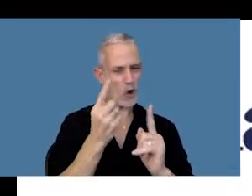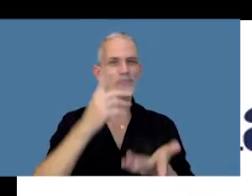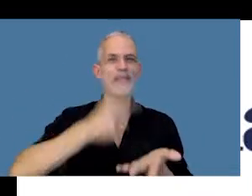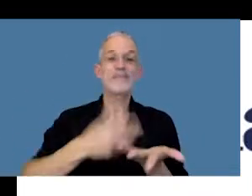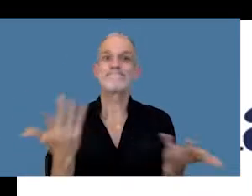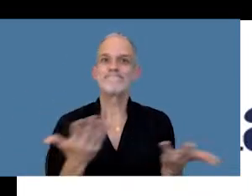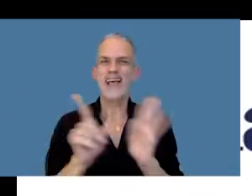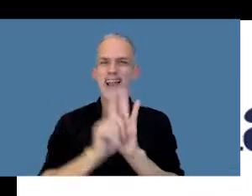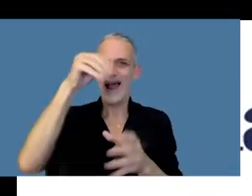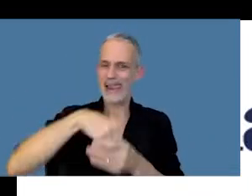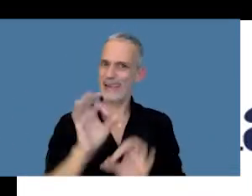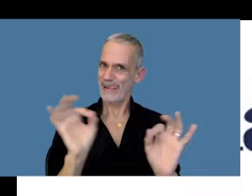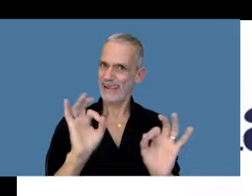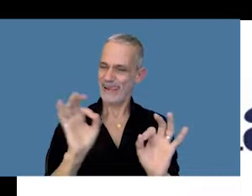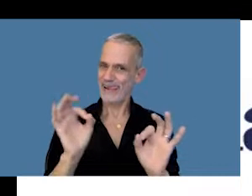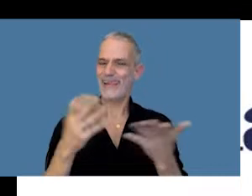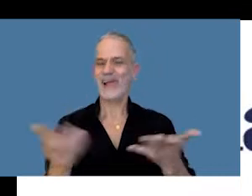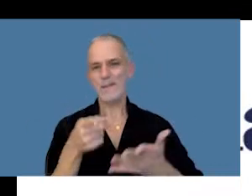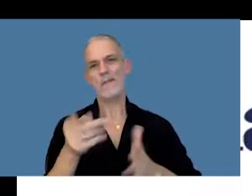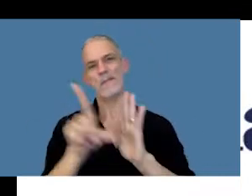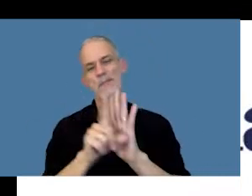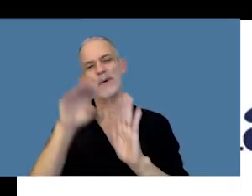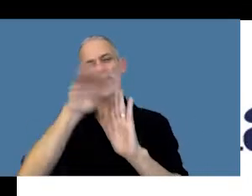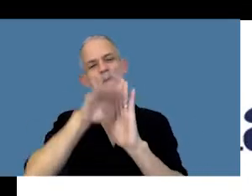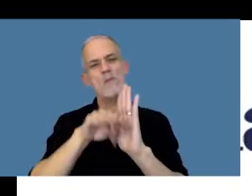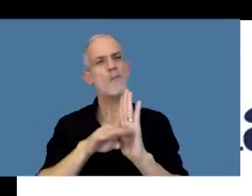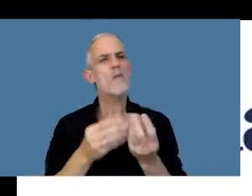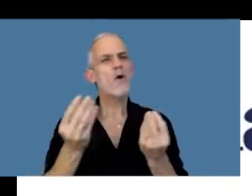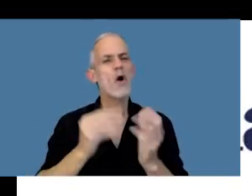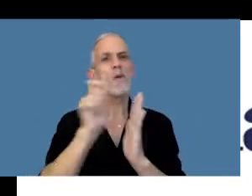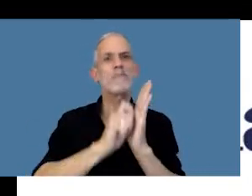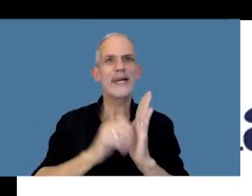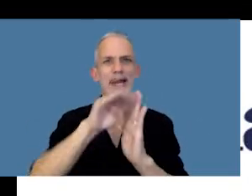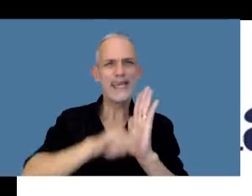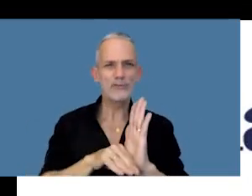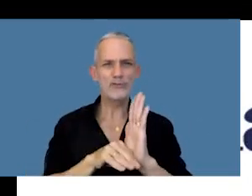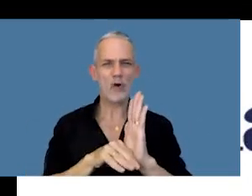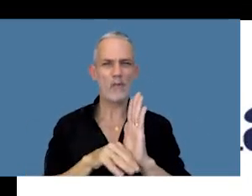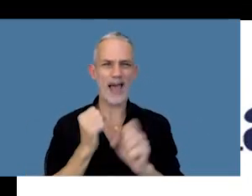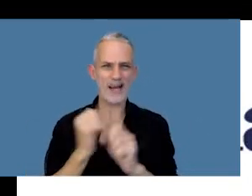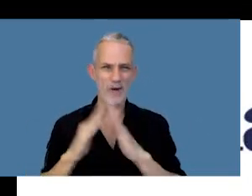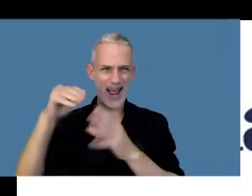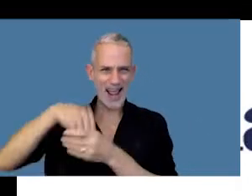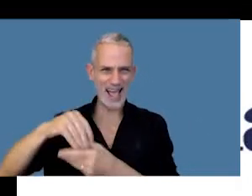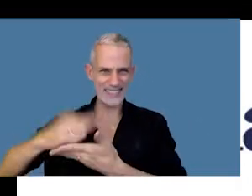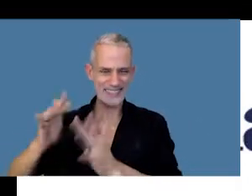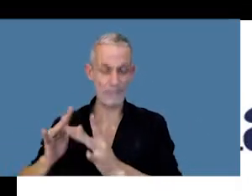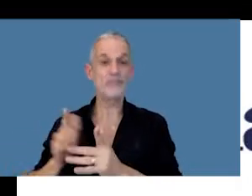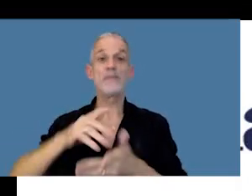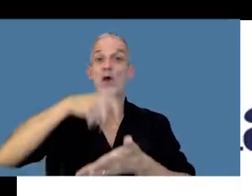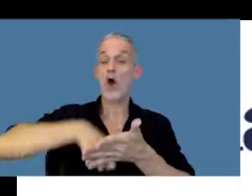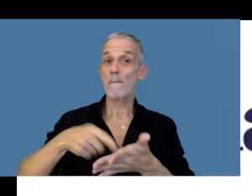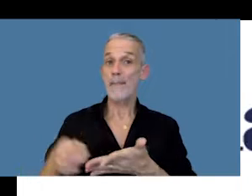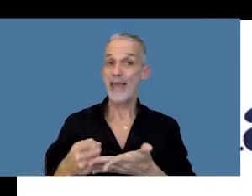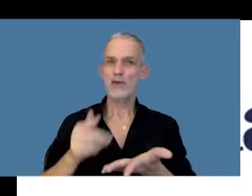hoy habilitada ni establecidos los parámetros para su registro. y atento al convenio